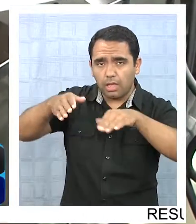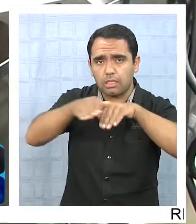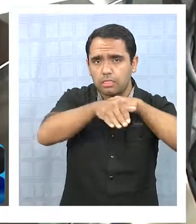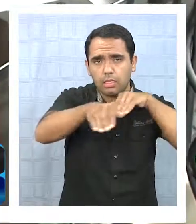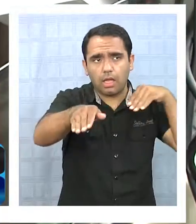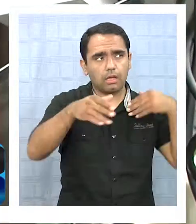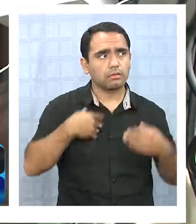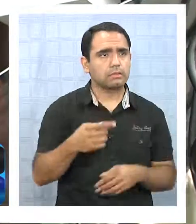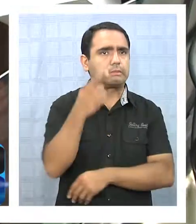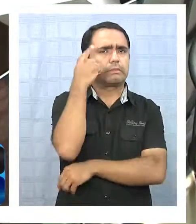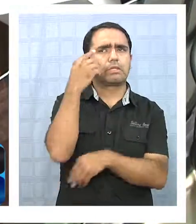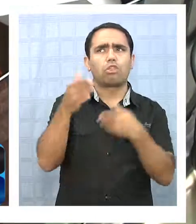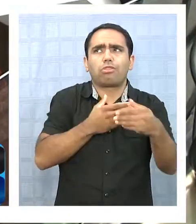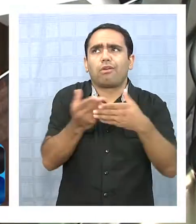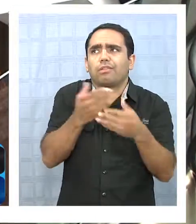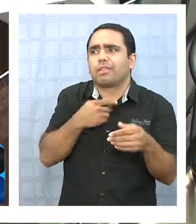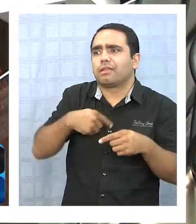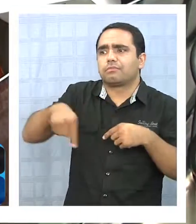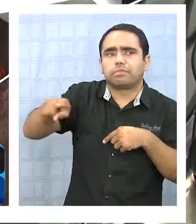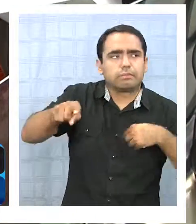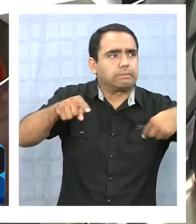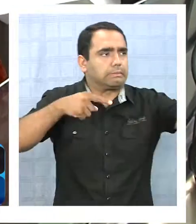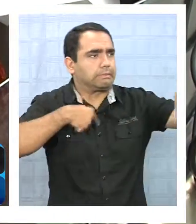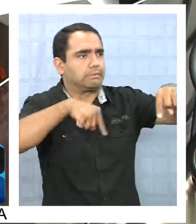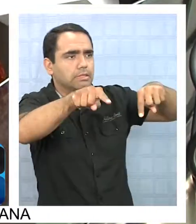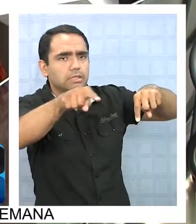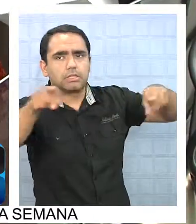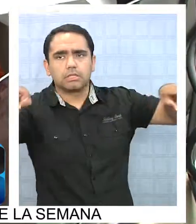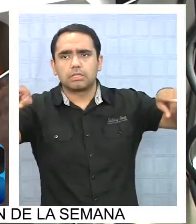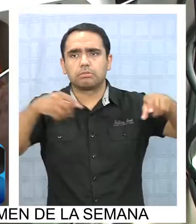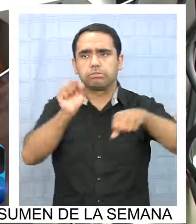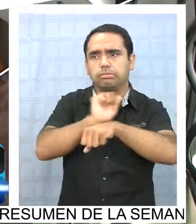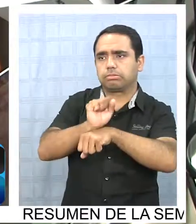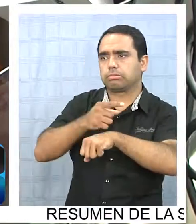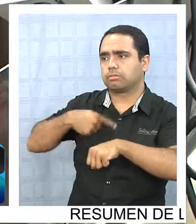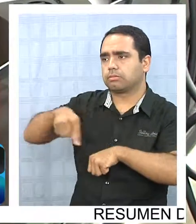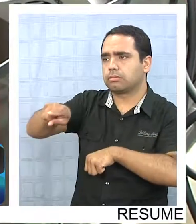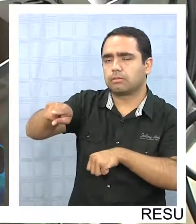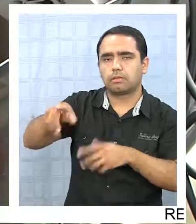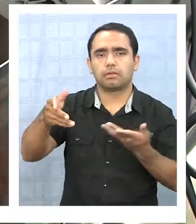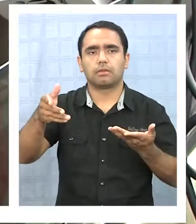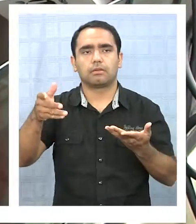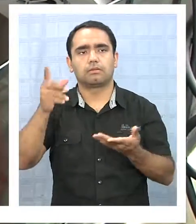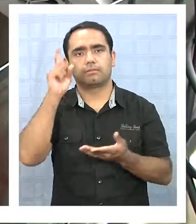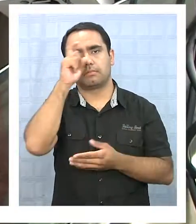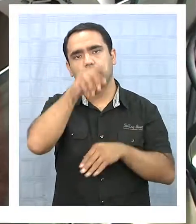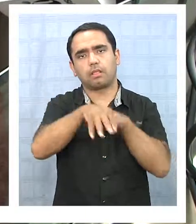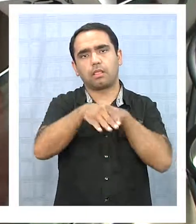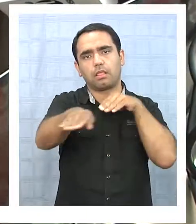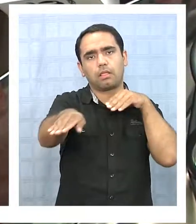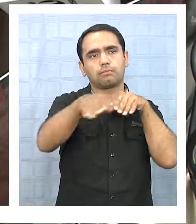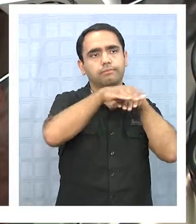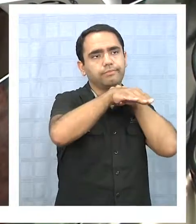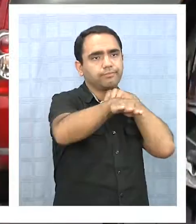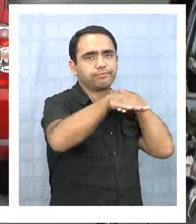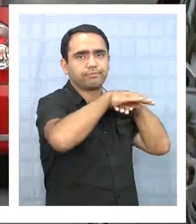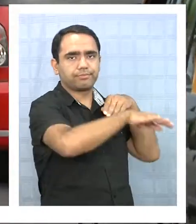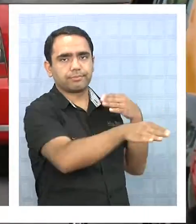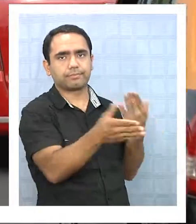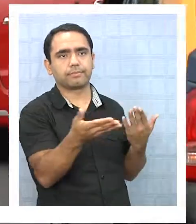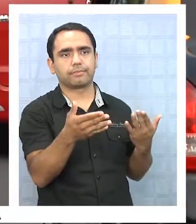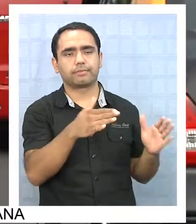por dónde andar ya. Porque vamos por una vía y nos tienen tacos, así que ahí estamos todos complicados.